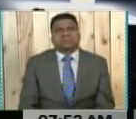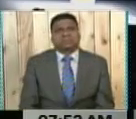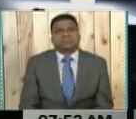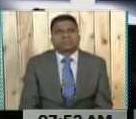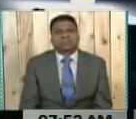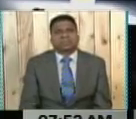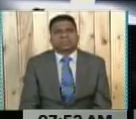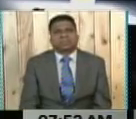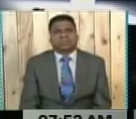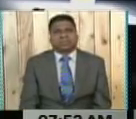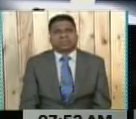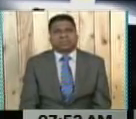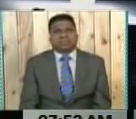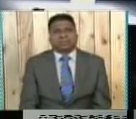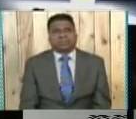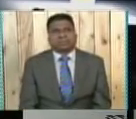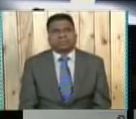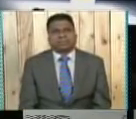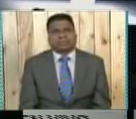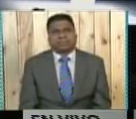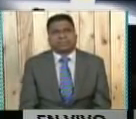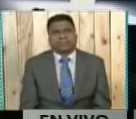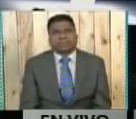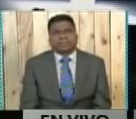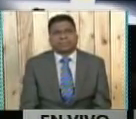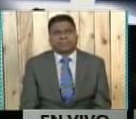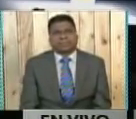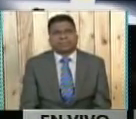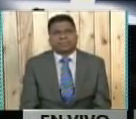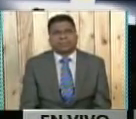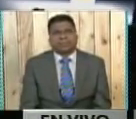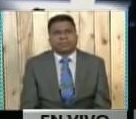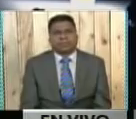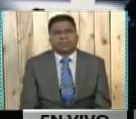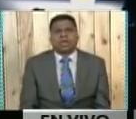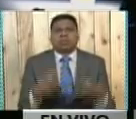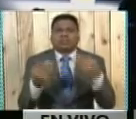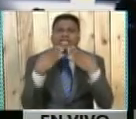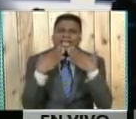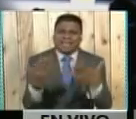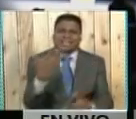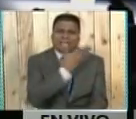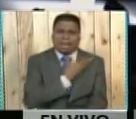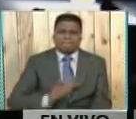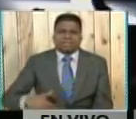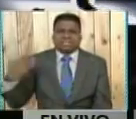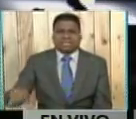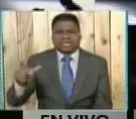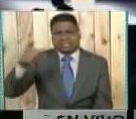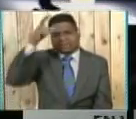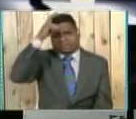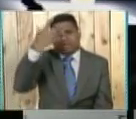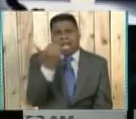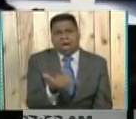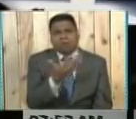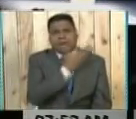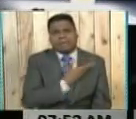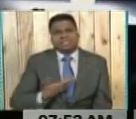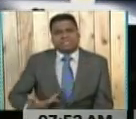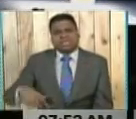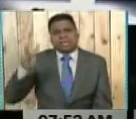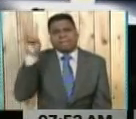Sayın Cumhurbaşkanına çok teşekkür ediyoruz. Kıymetli konuklarımız. Distinguido Presidente, muchas gracias. Ahora el presidente de Venezuela,